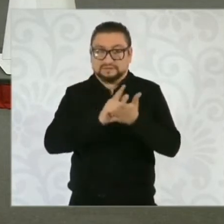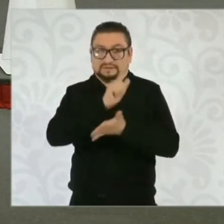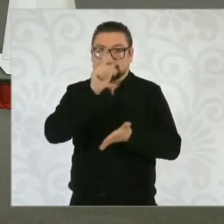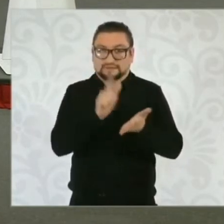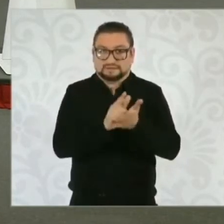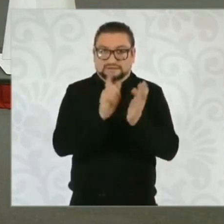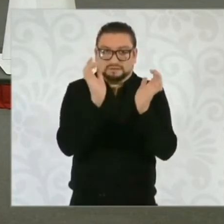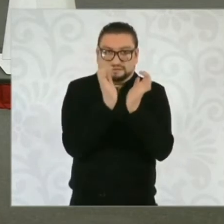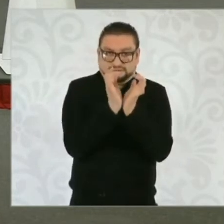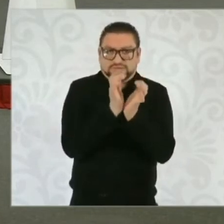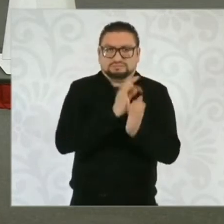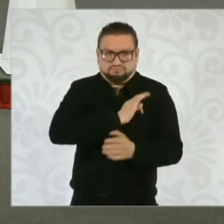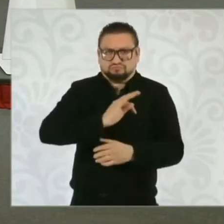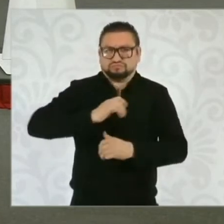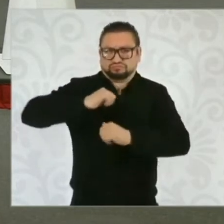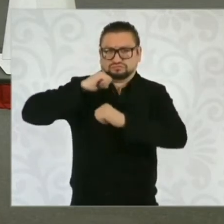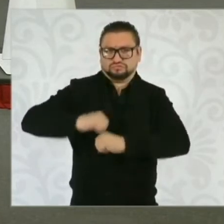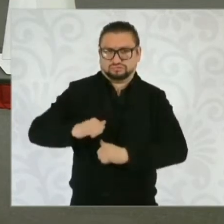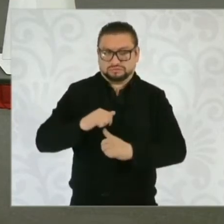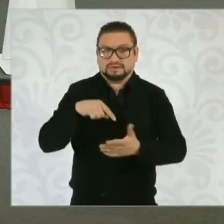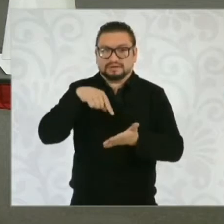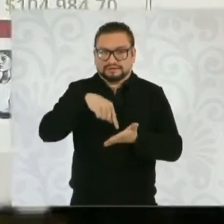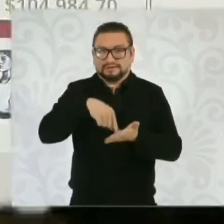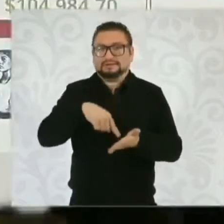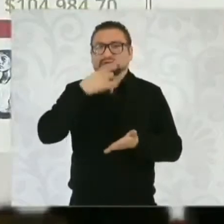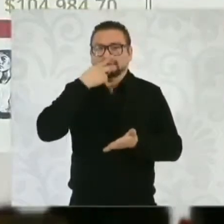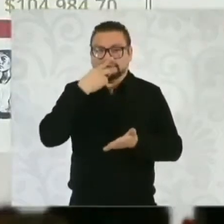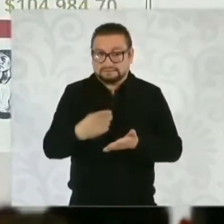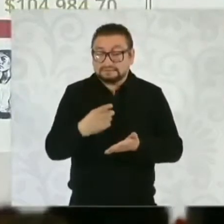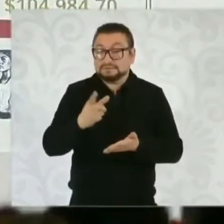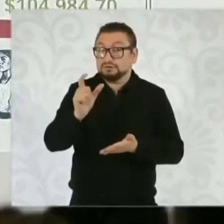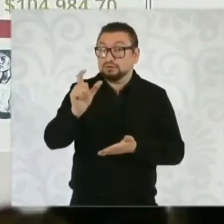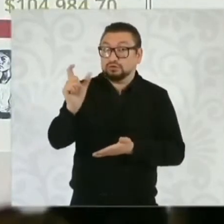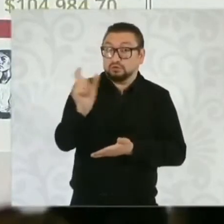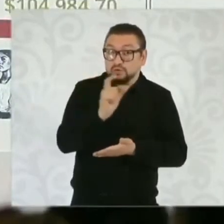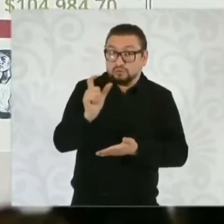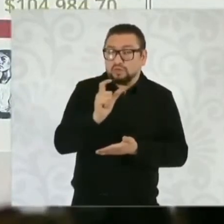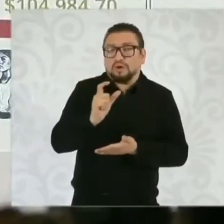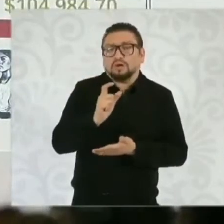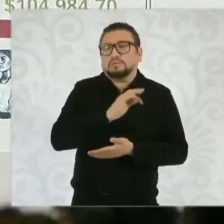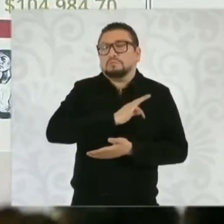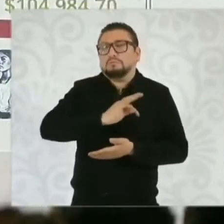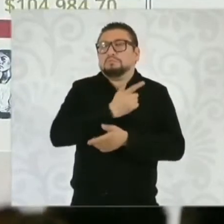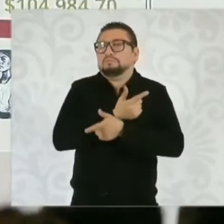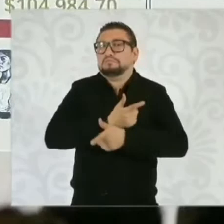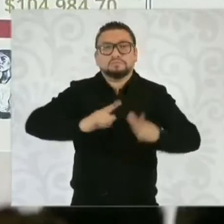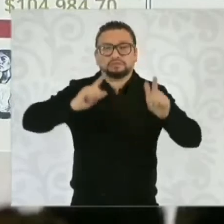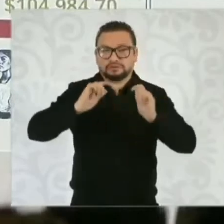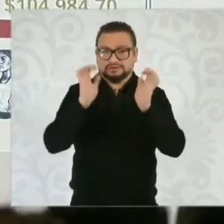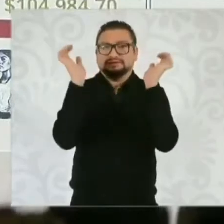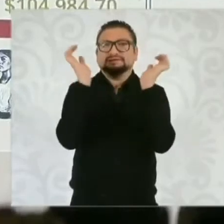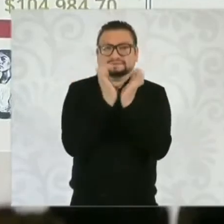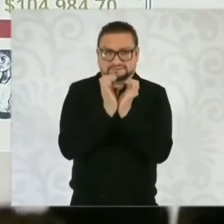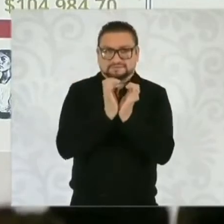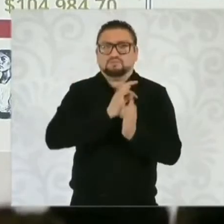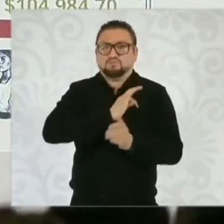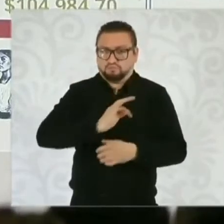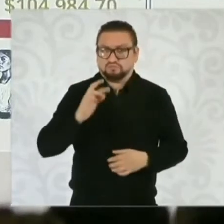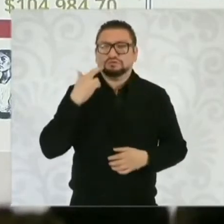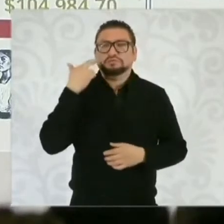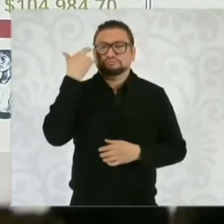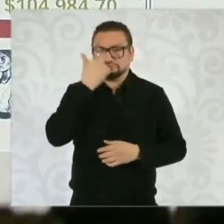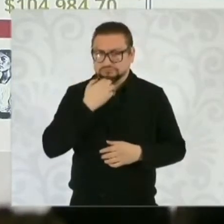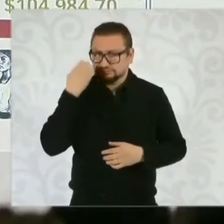del ISSSTE nos da facultades porque señala que en cualquier momento el ISSSTE puede